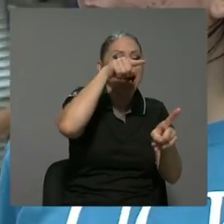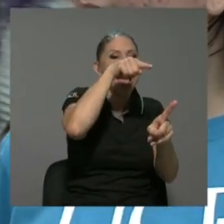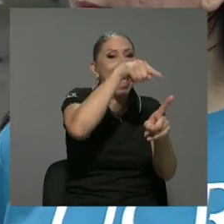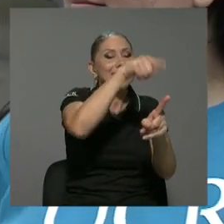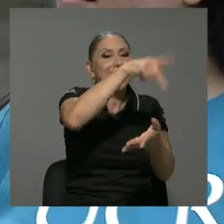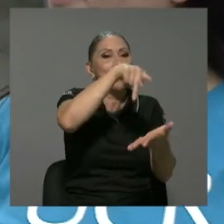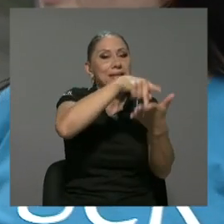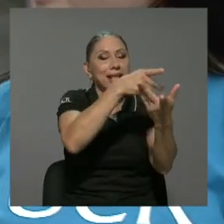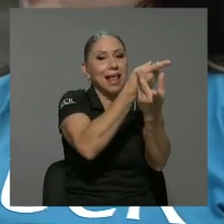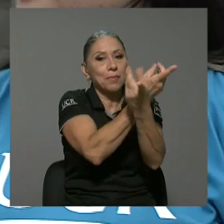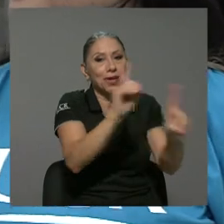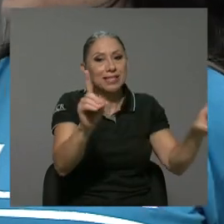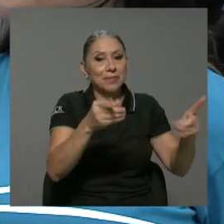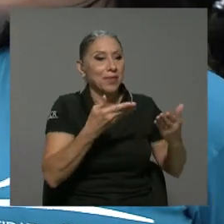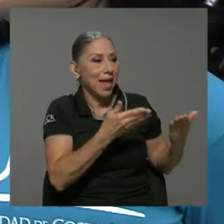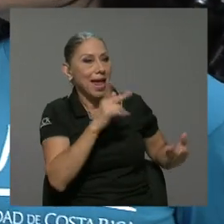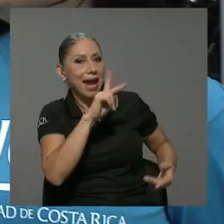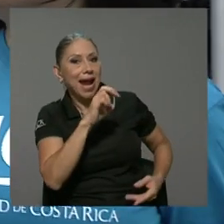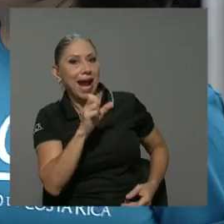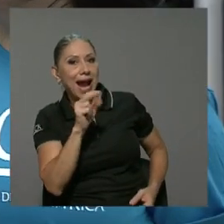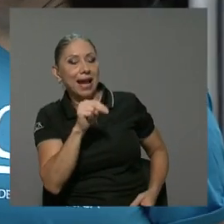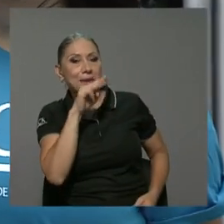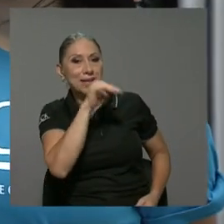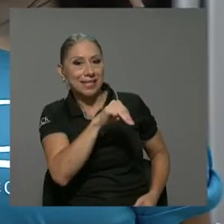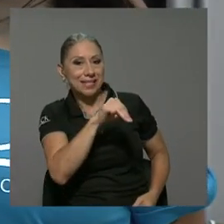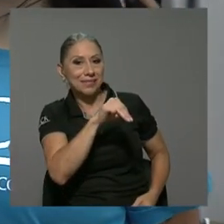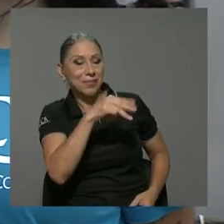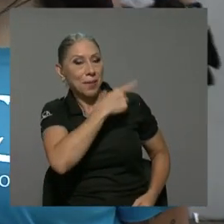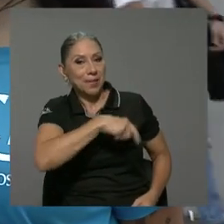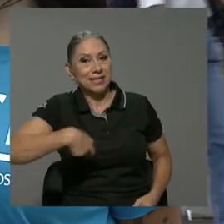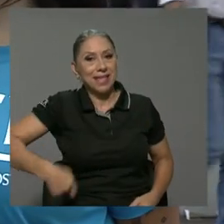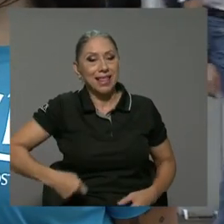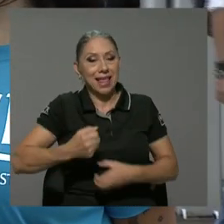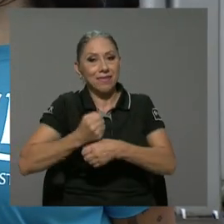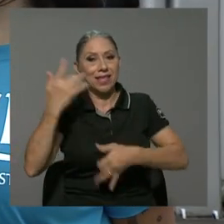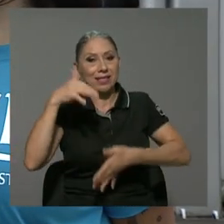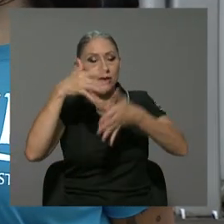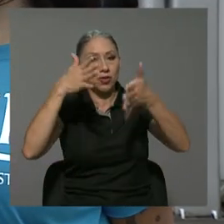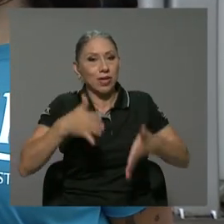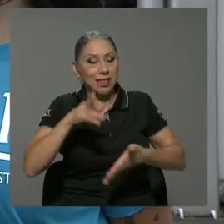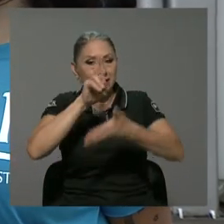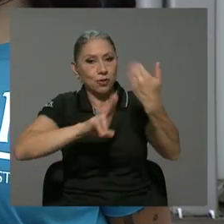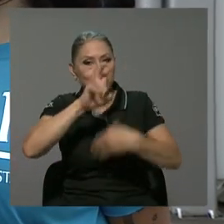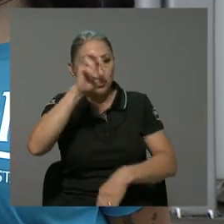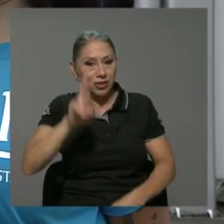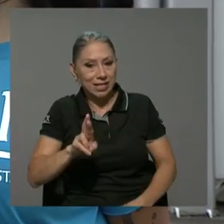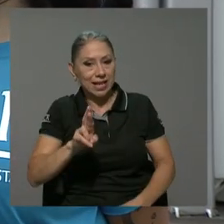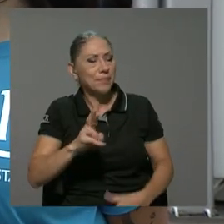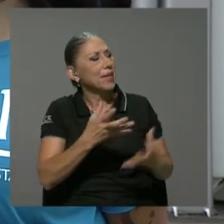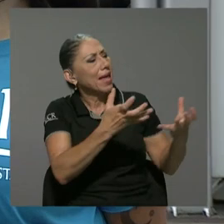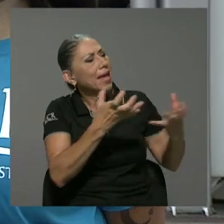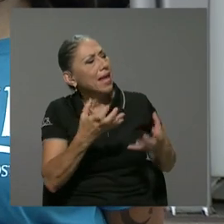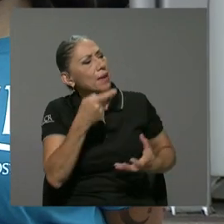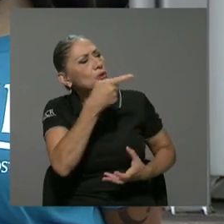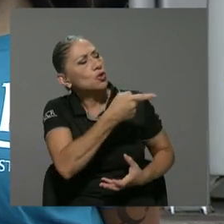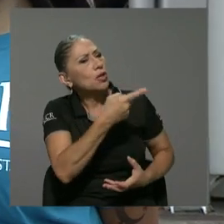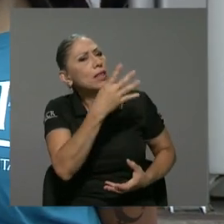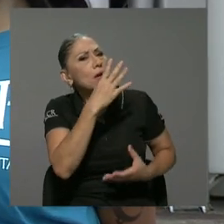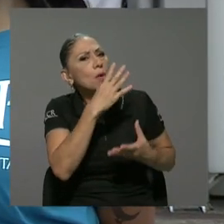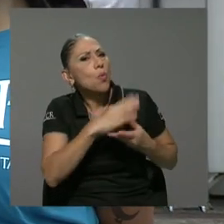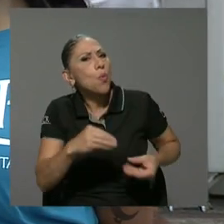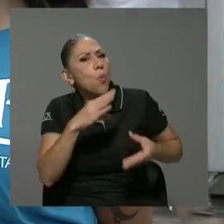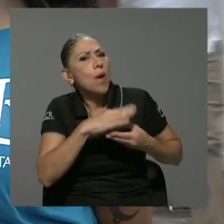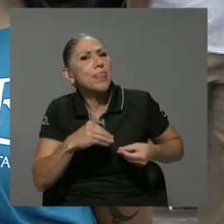de la Federación de Estudiantes de la Universidad de Costa Rica, y queremos un poquito las impresiones, Karen, que nos contes qué es lo que el